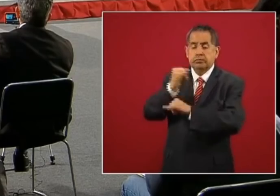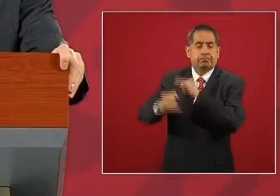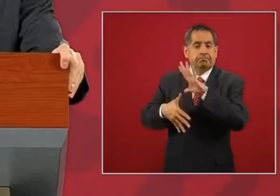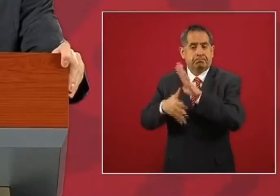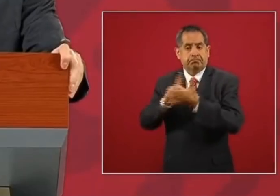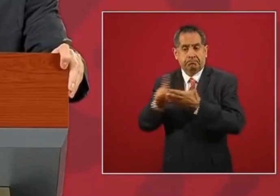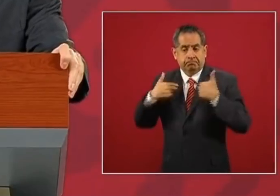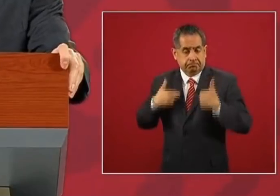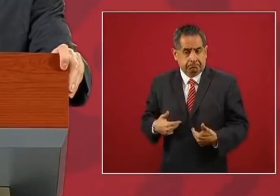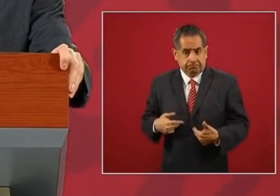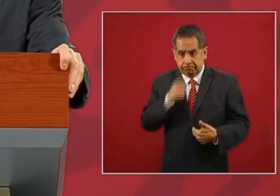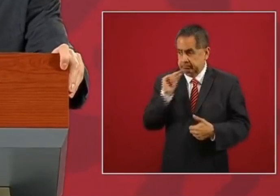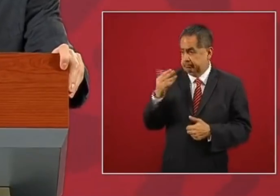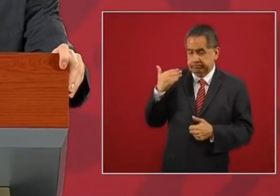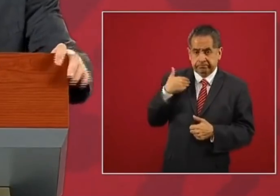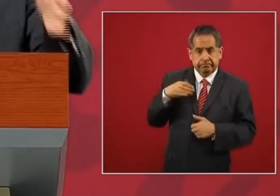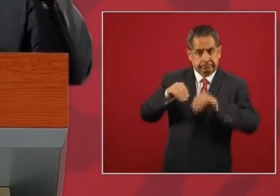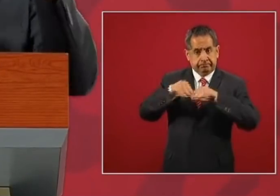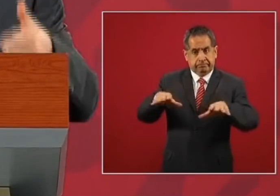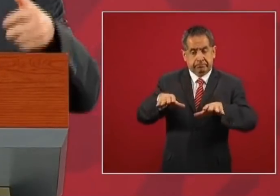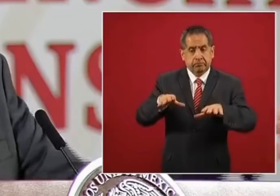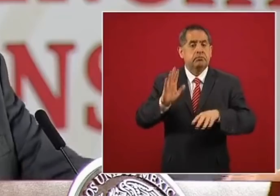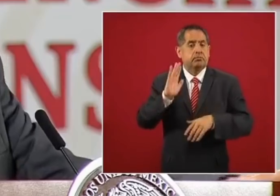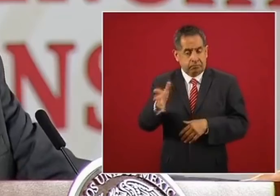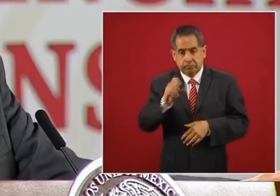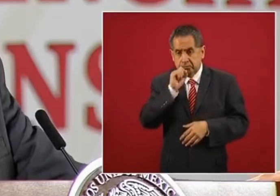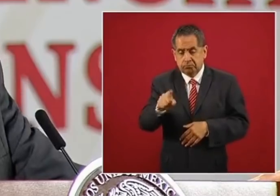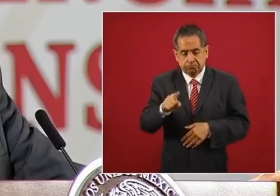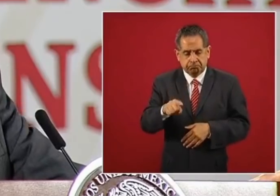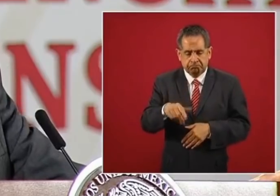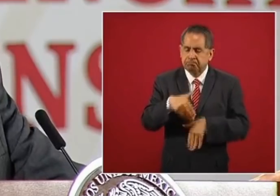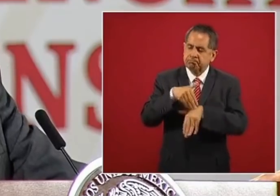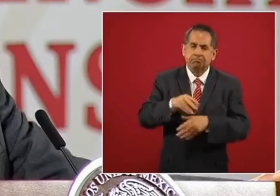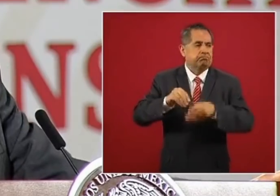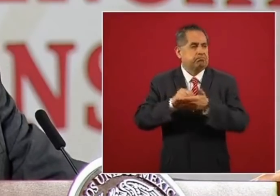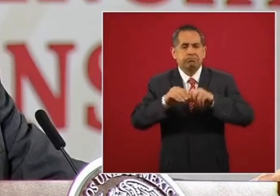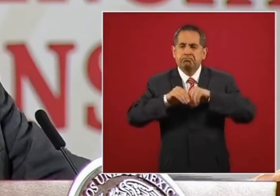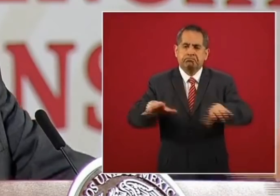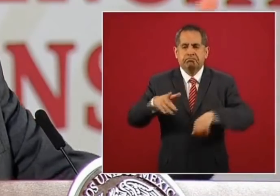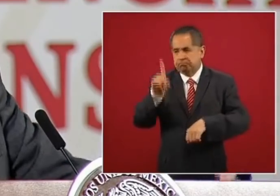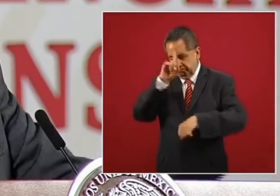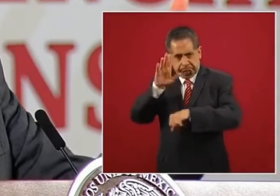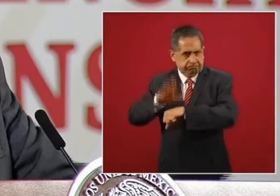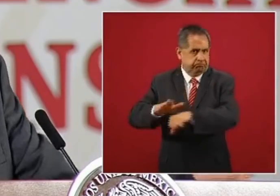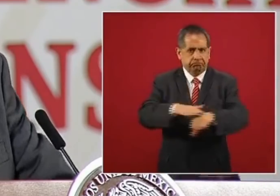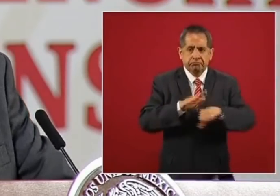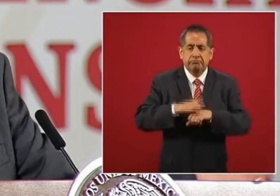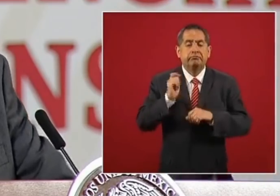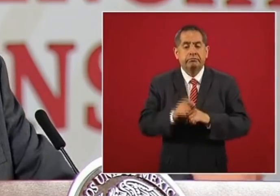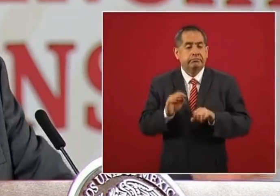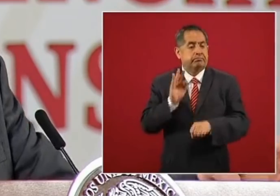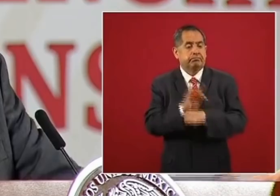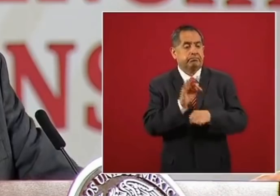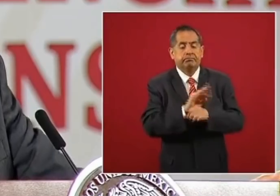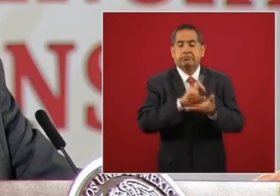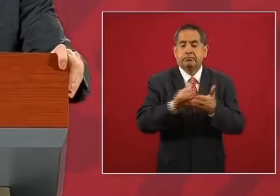Derechos Humanos recientemente adoptó una resolución enfática sobre la protección de los